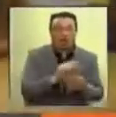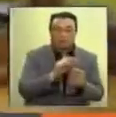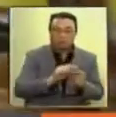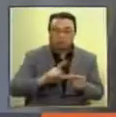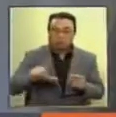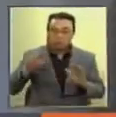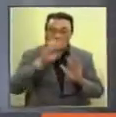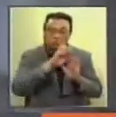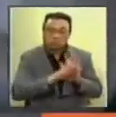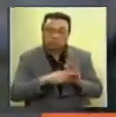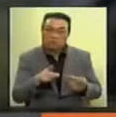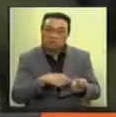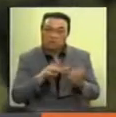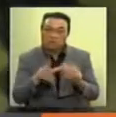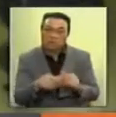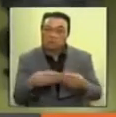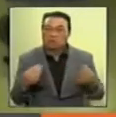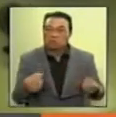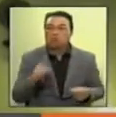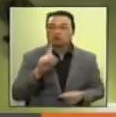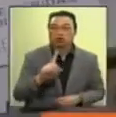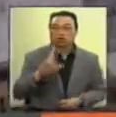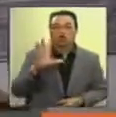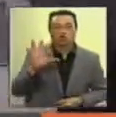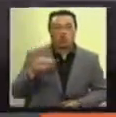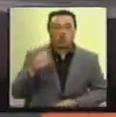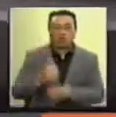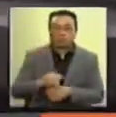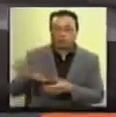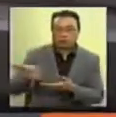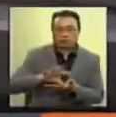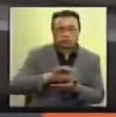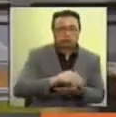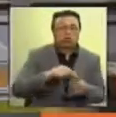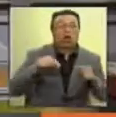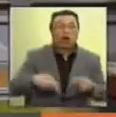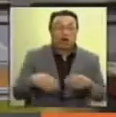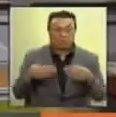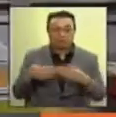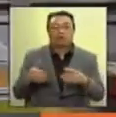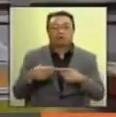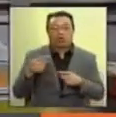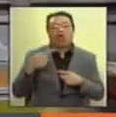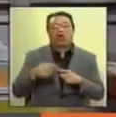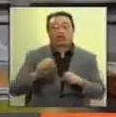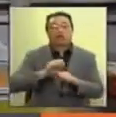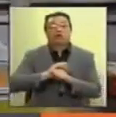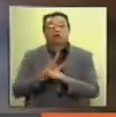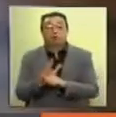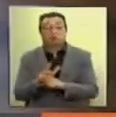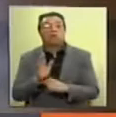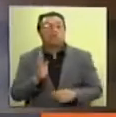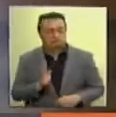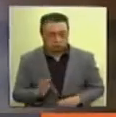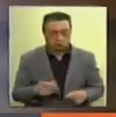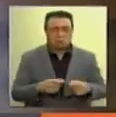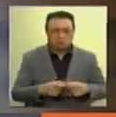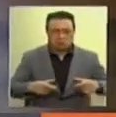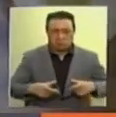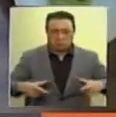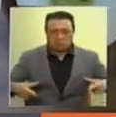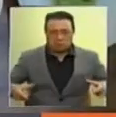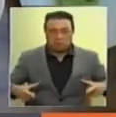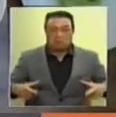como un proyecto familiar que llegó a tener 150 trabajadores. Hace poco reabrió tras la pandemia, decidido a seguir